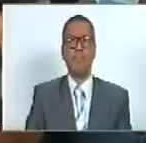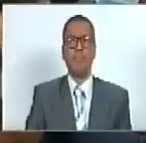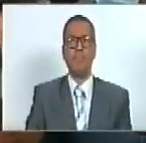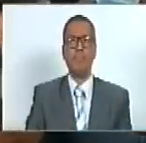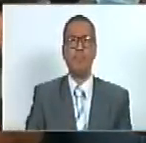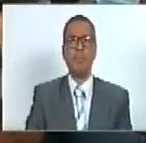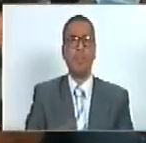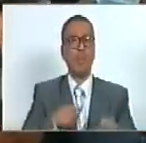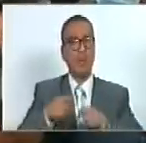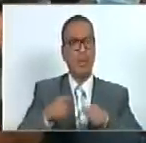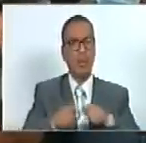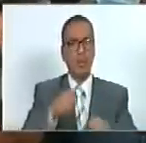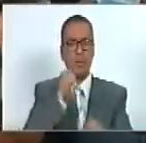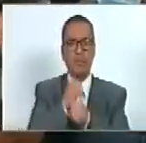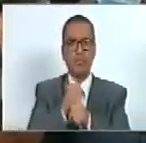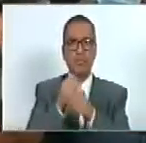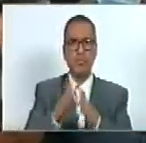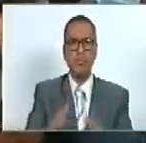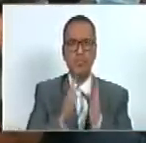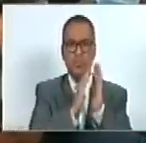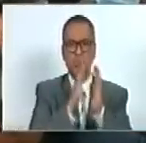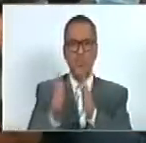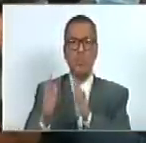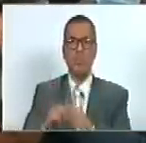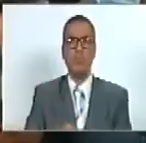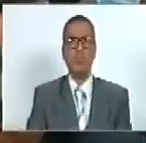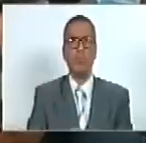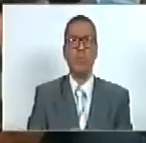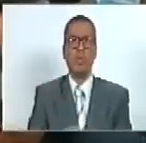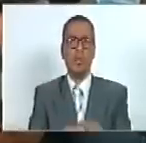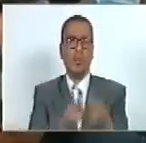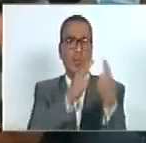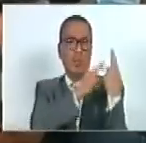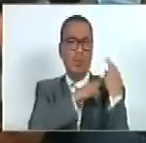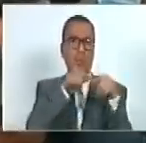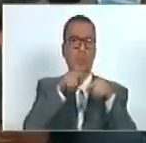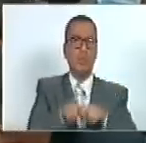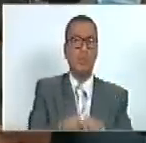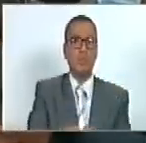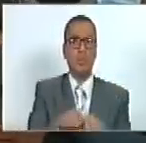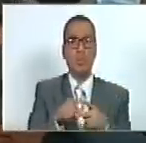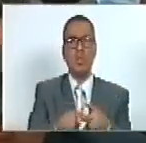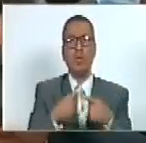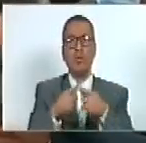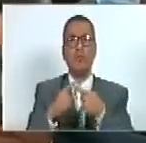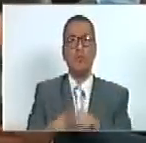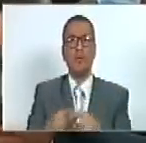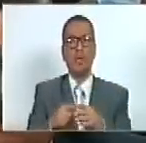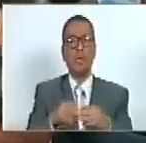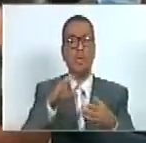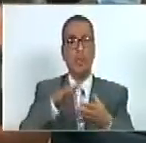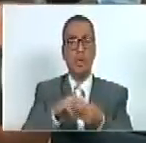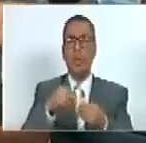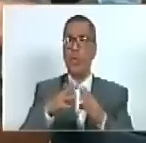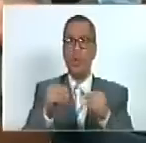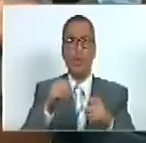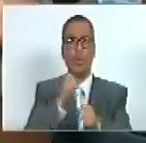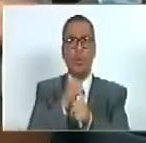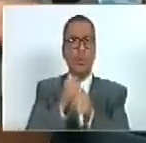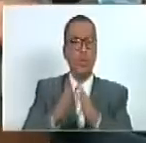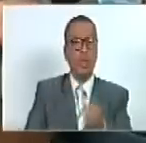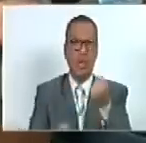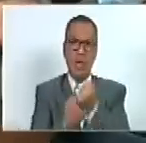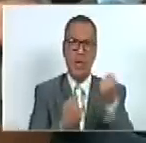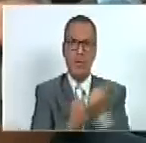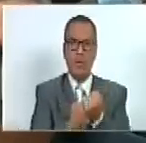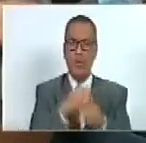el movimiento obrero organizado, representado en la mayoría de los sindicatos, apoya